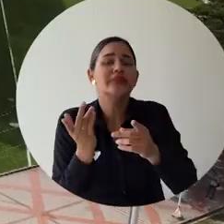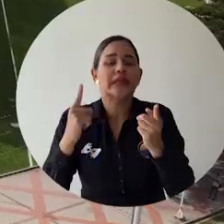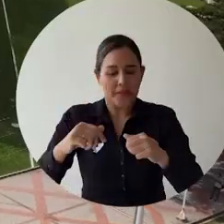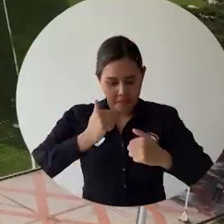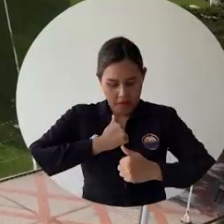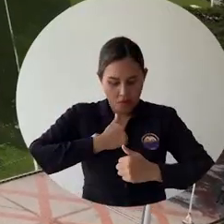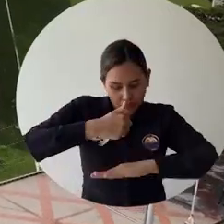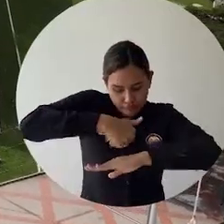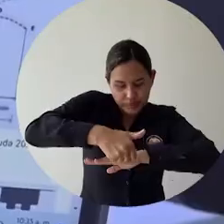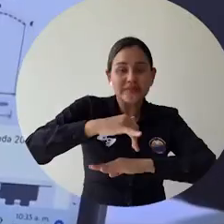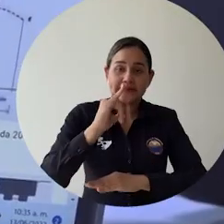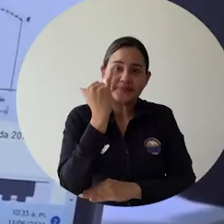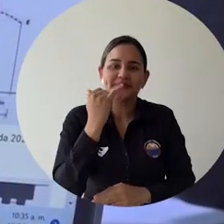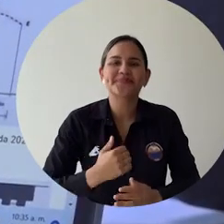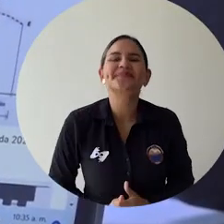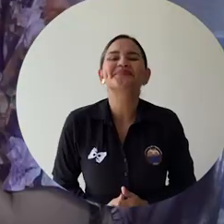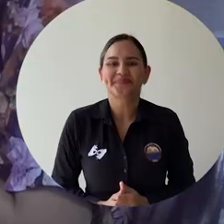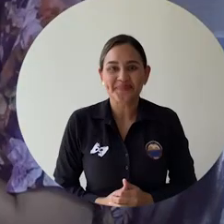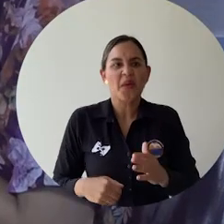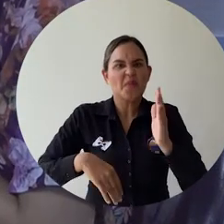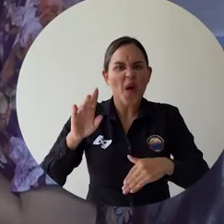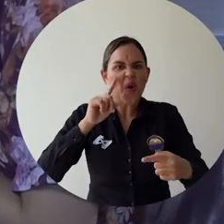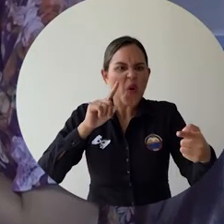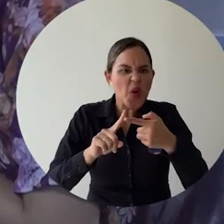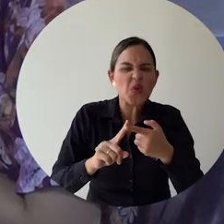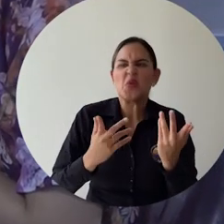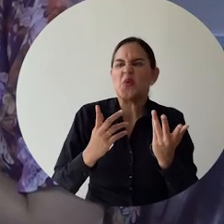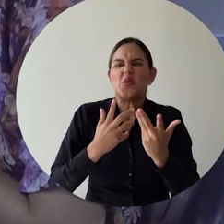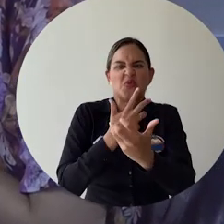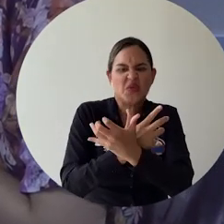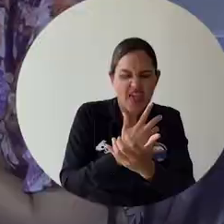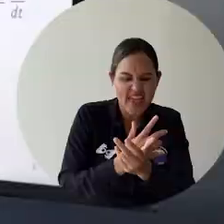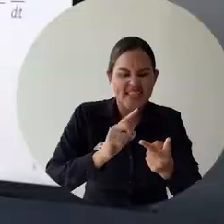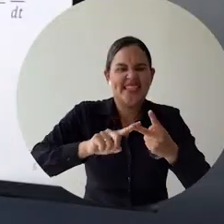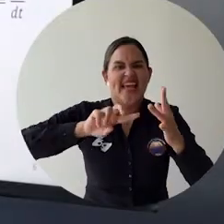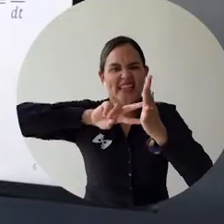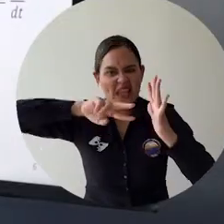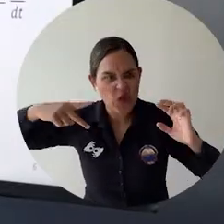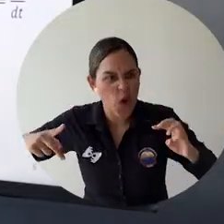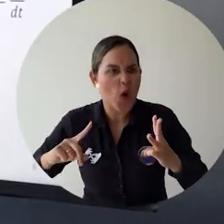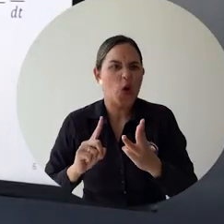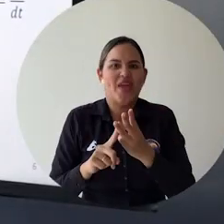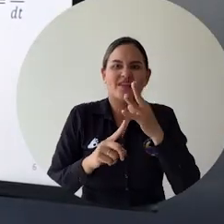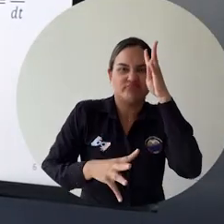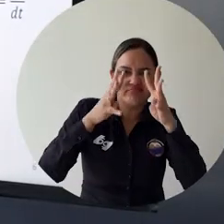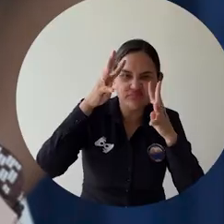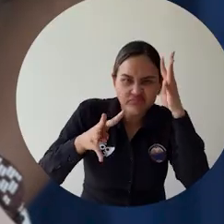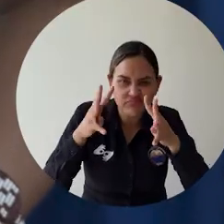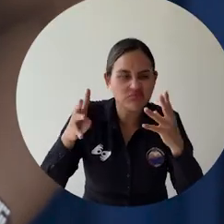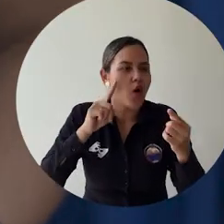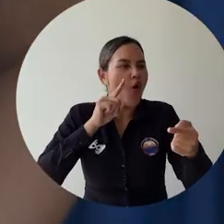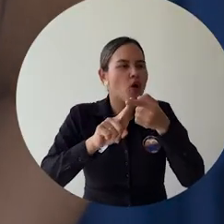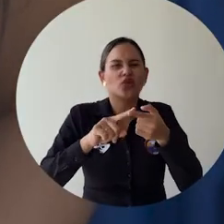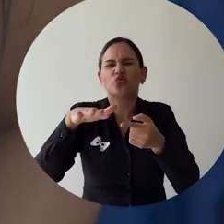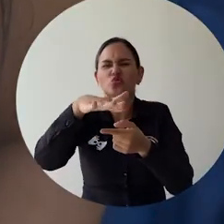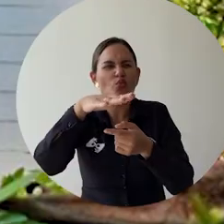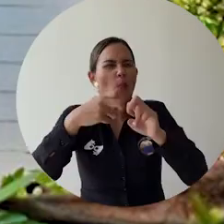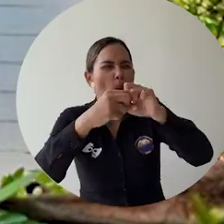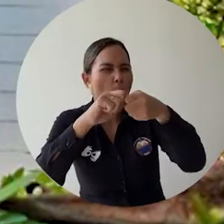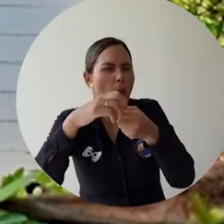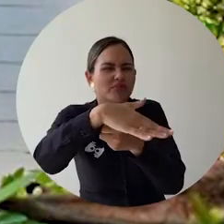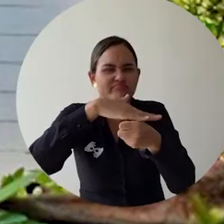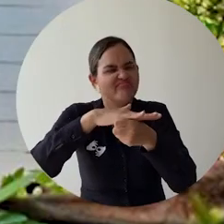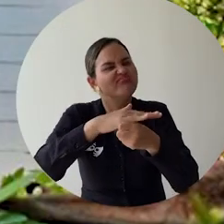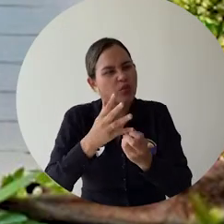estudiantes merecen lo mejor de parte de la institución. Aumento de inversiones en ciencia, tecnología e innovación, solución a problemas regionales